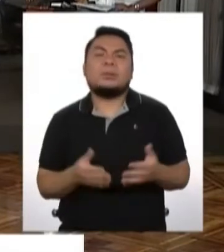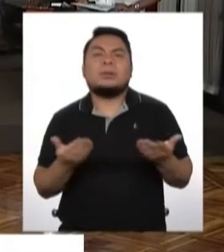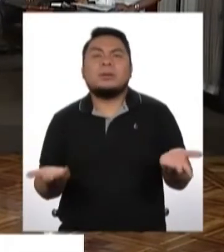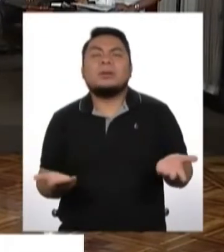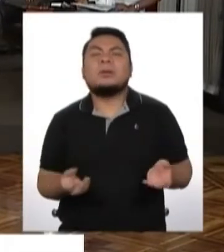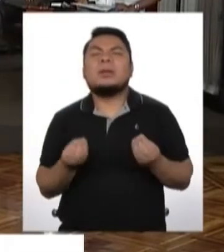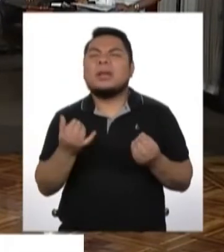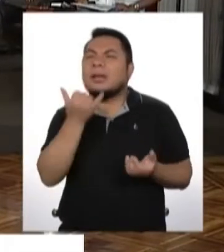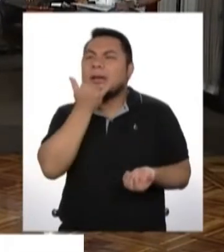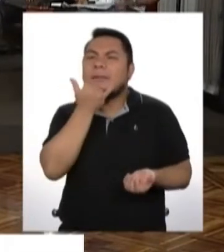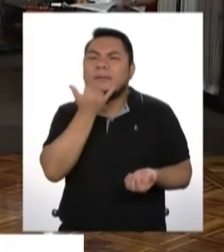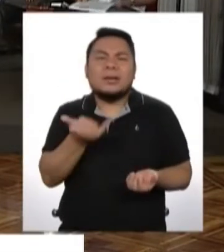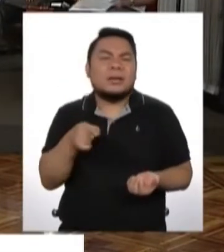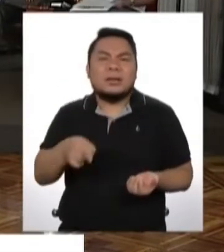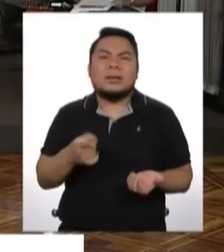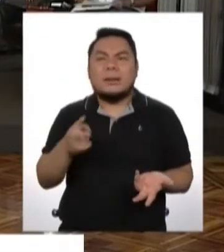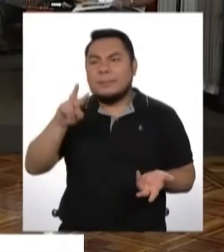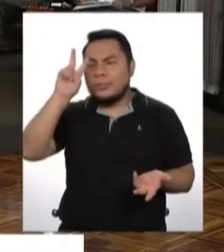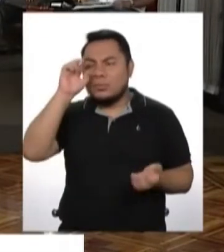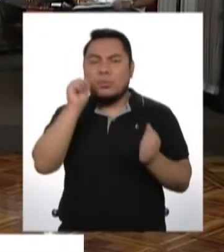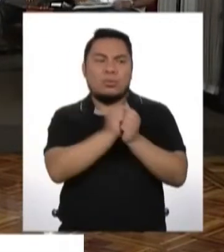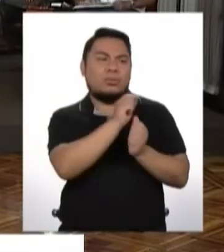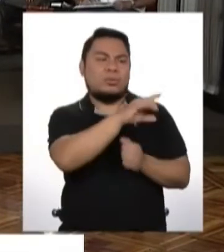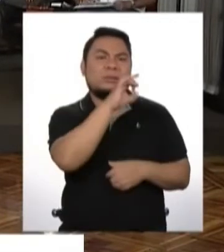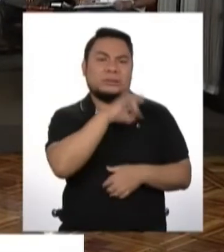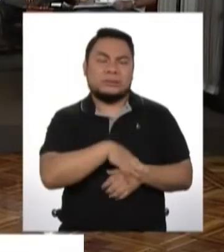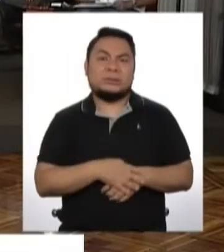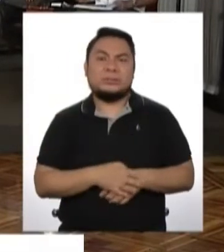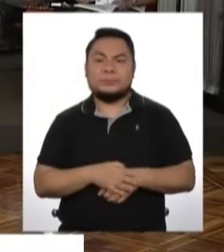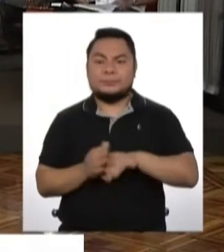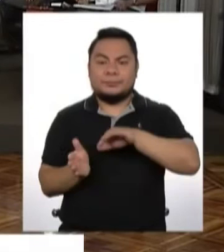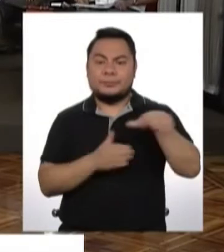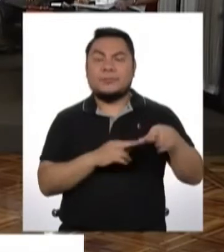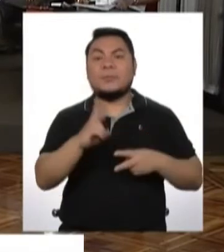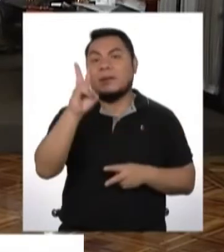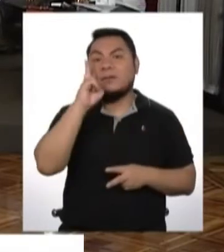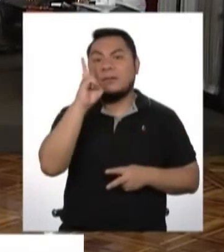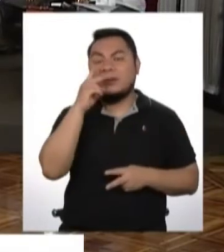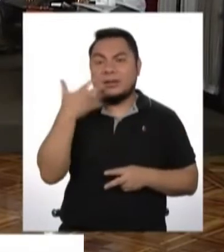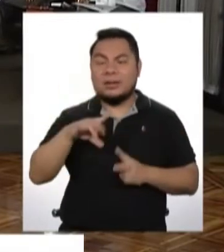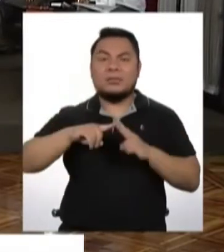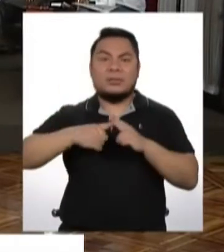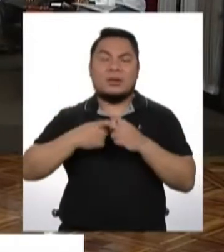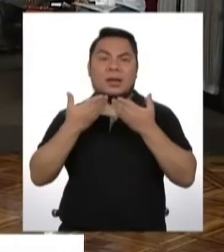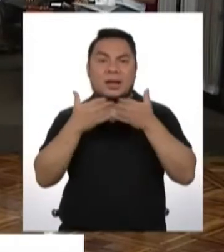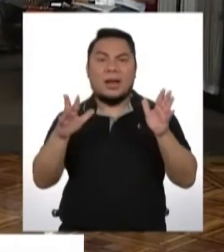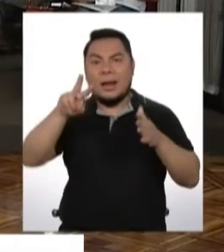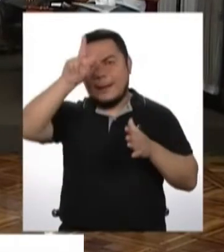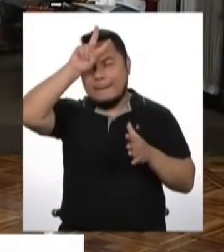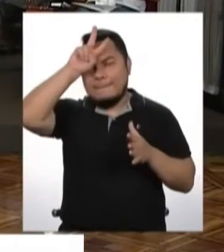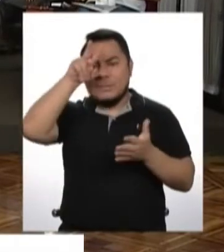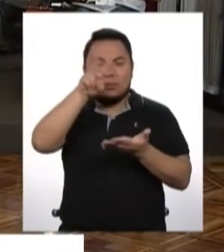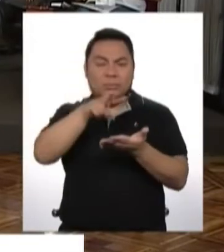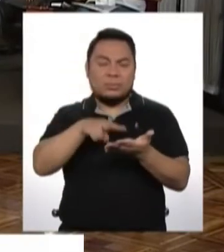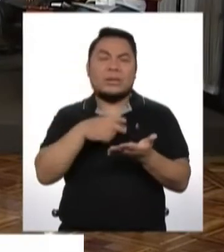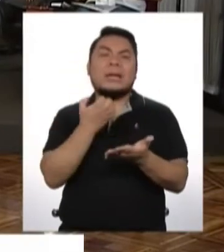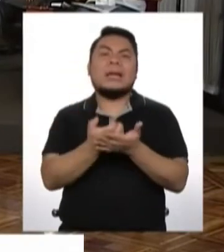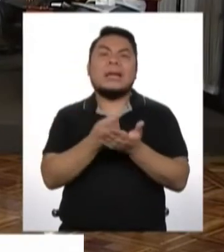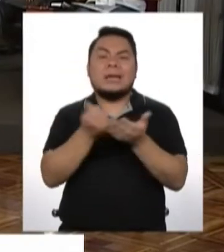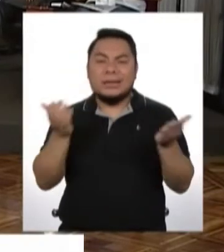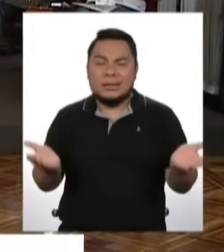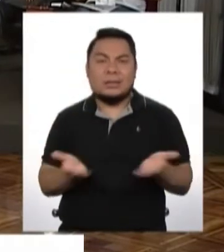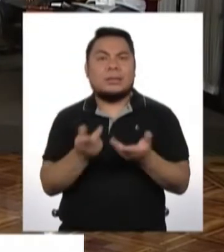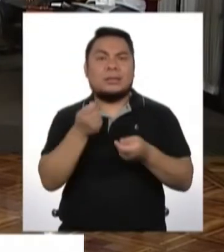qué está fallando Perú frente a Chile? El viernes se anunció Reactiva Perú en el marco de un plan de estímulo económico